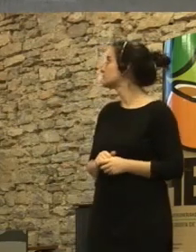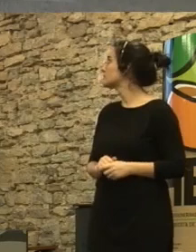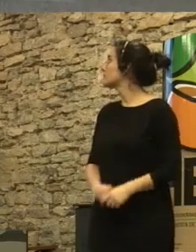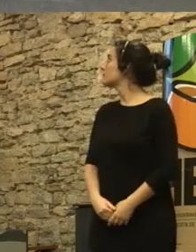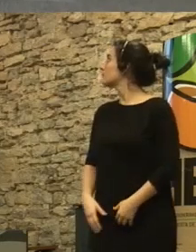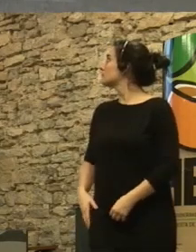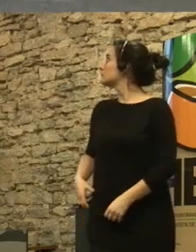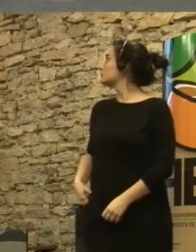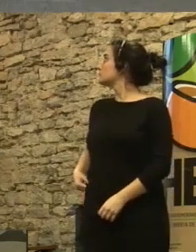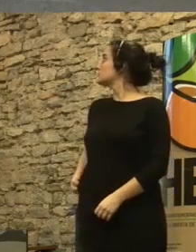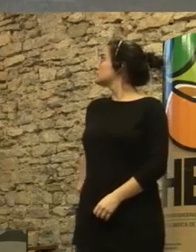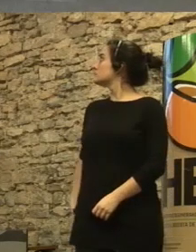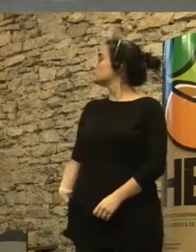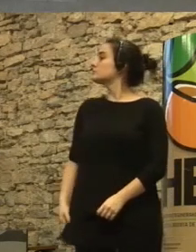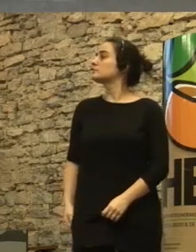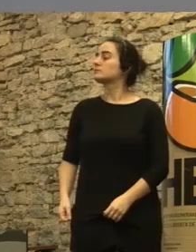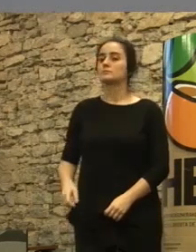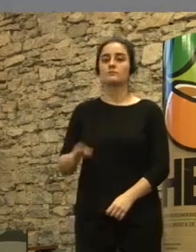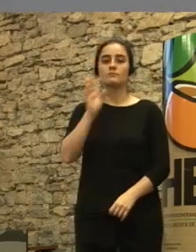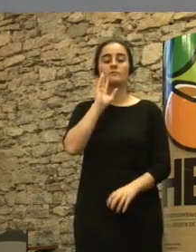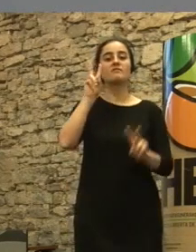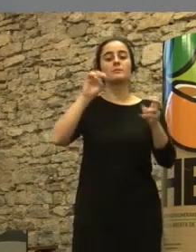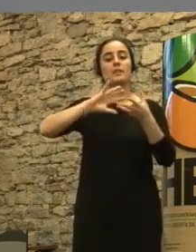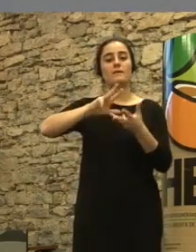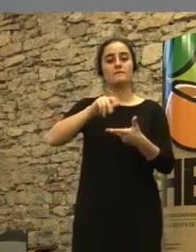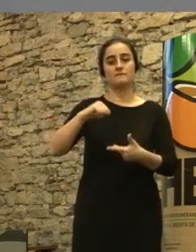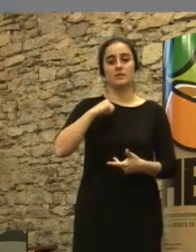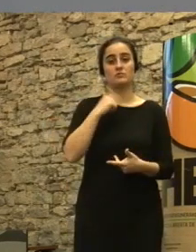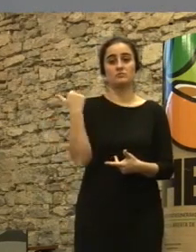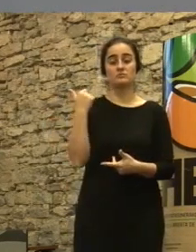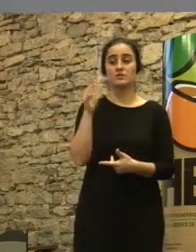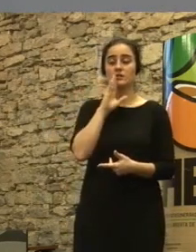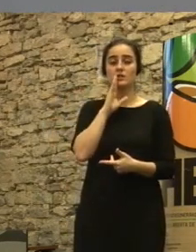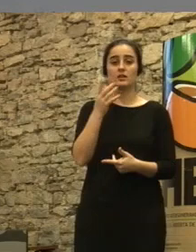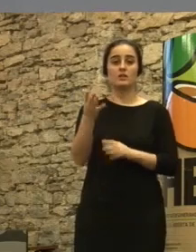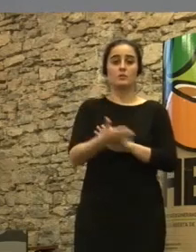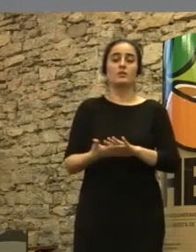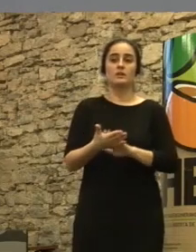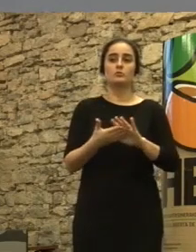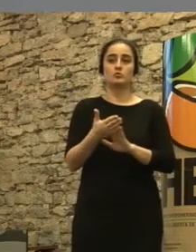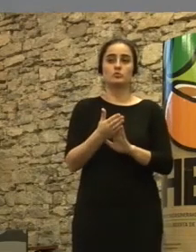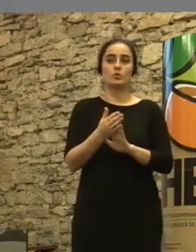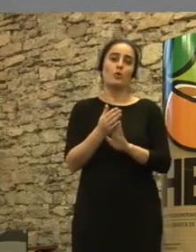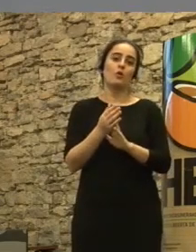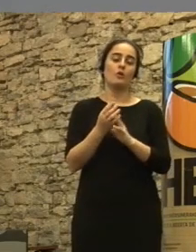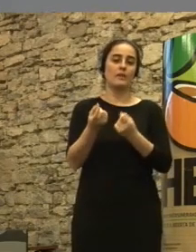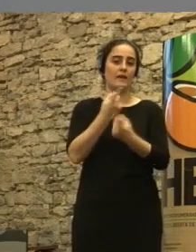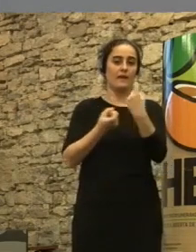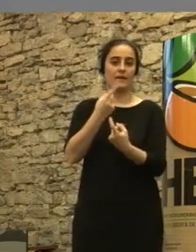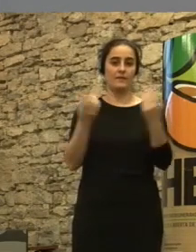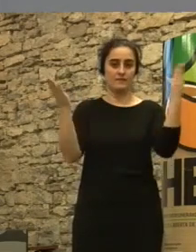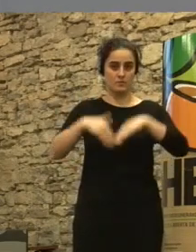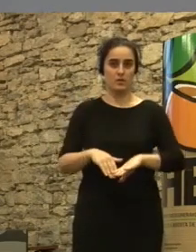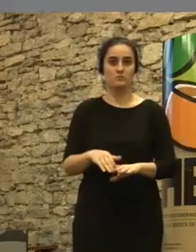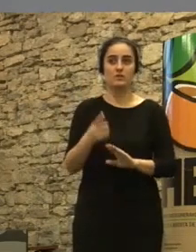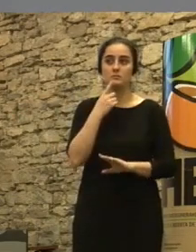Ahora os cuento, pero antes, lo que os decía de la fake news. Mirad, esto es lo que entendemos primero como desinformación, o lo que entendíamos hasta hace poco, ¿no? Son unas cosas que